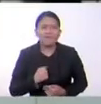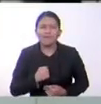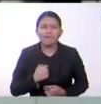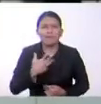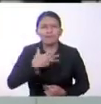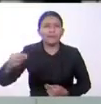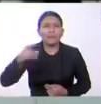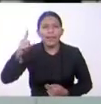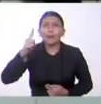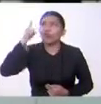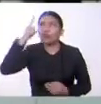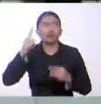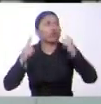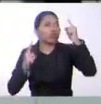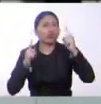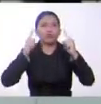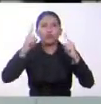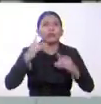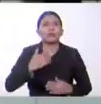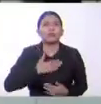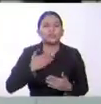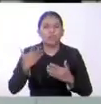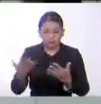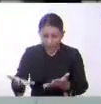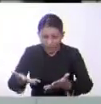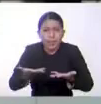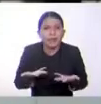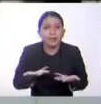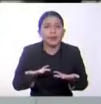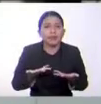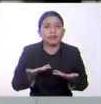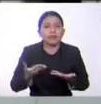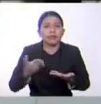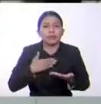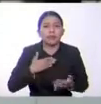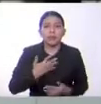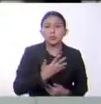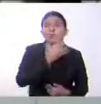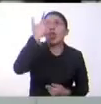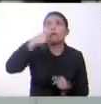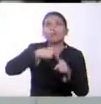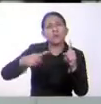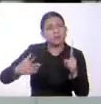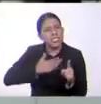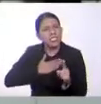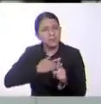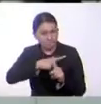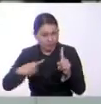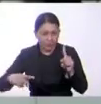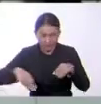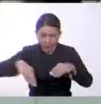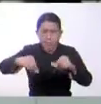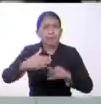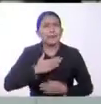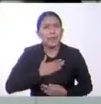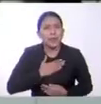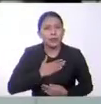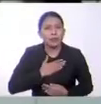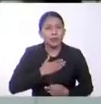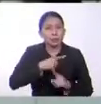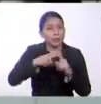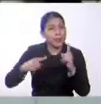dioses si no obtengo mis partes, la mitad del cielo, la mitad de la tierra y del